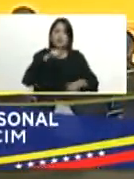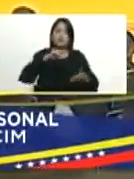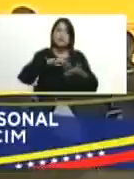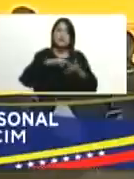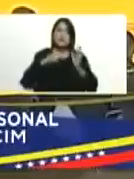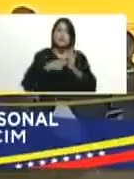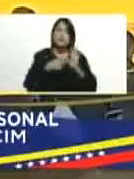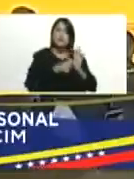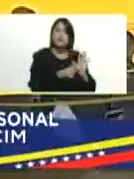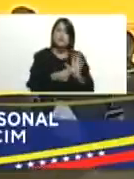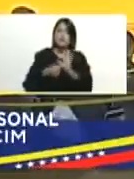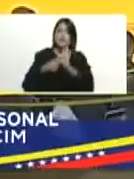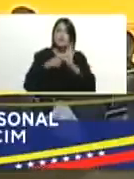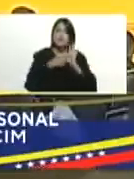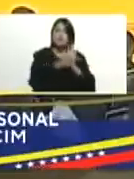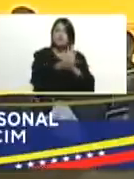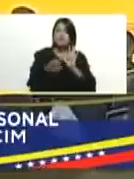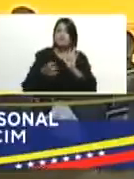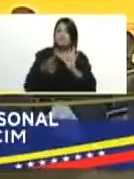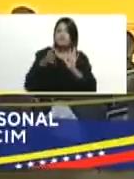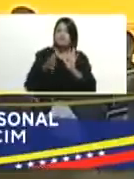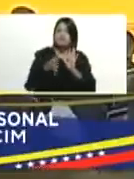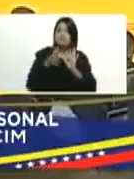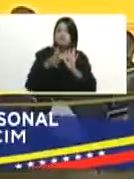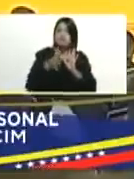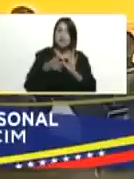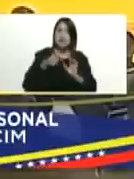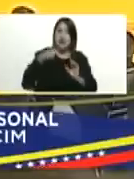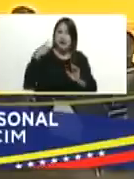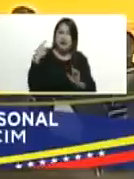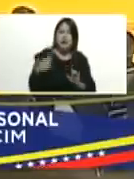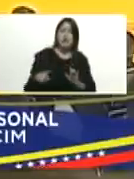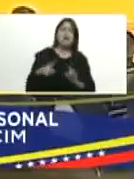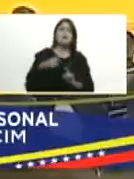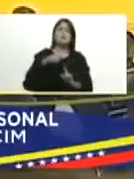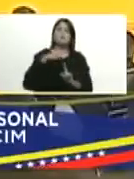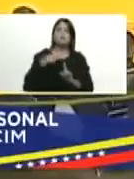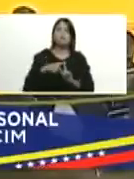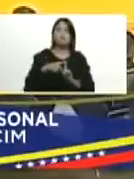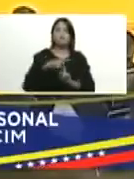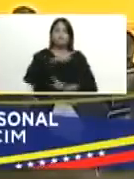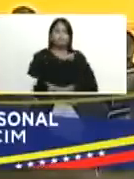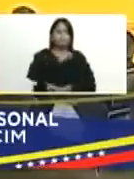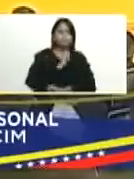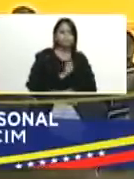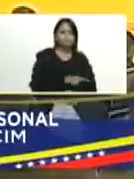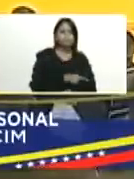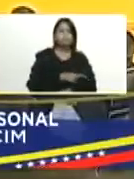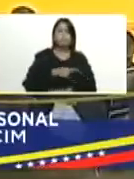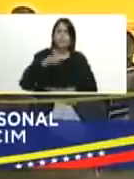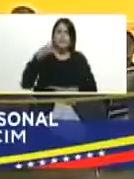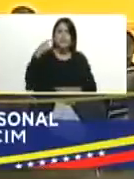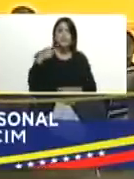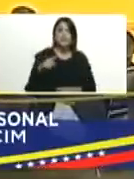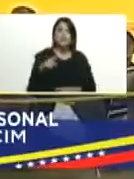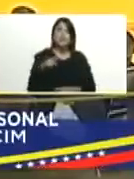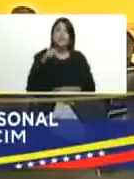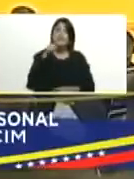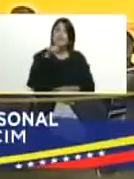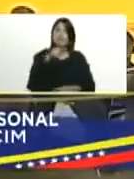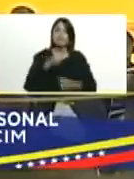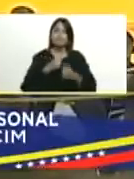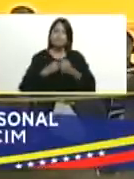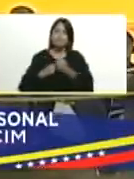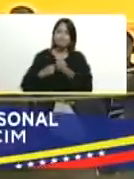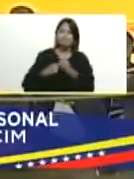la fortaleza y la salud de nuestra institución militar, columna vertebral de